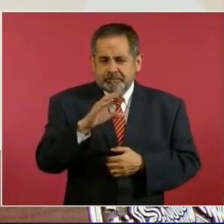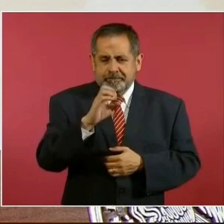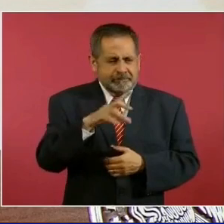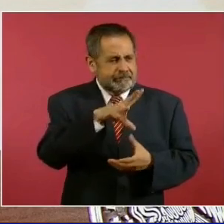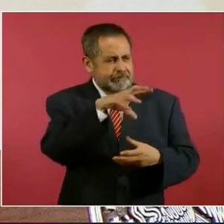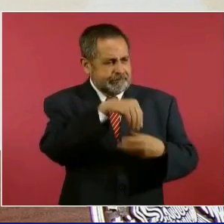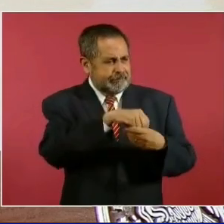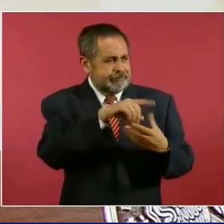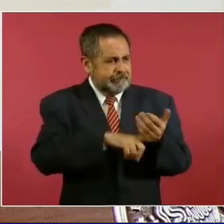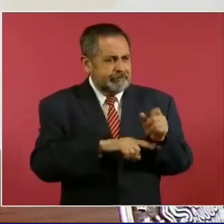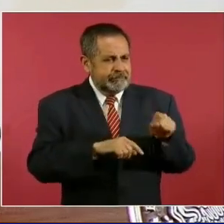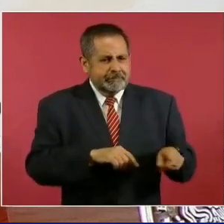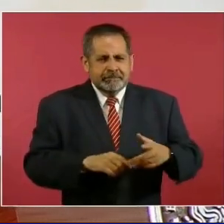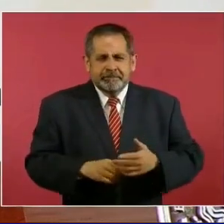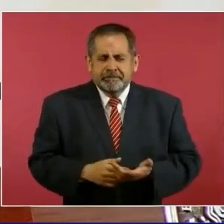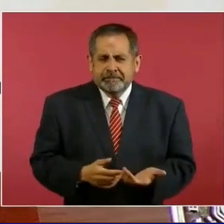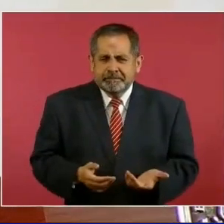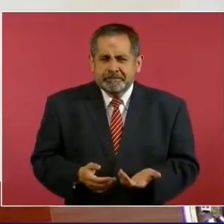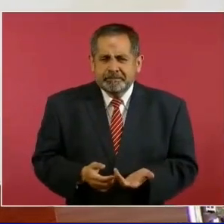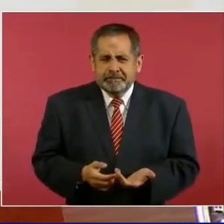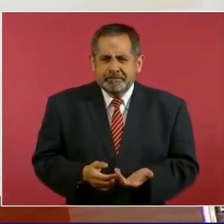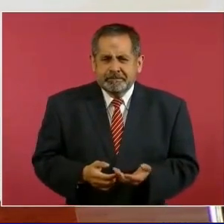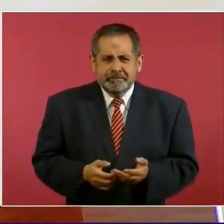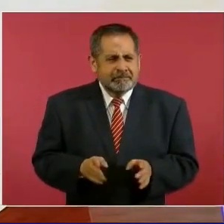Entonces, ¿cómo va a votar